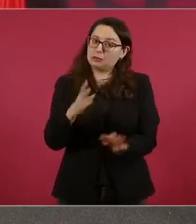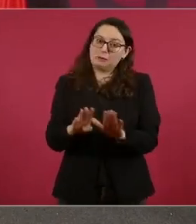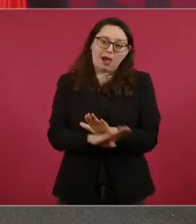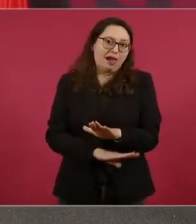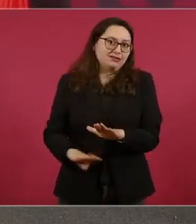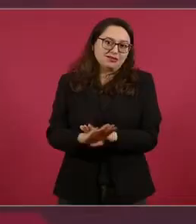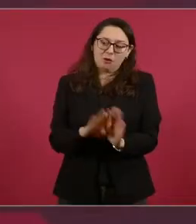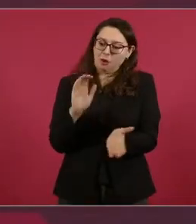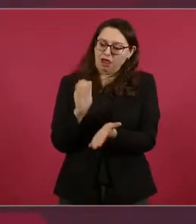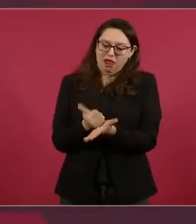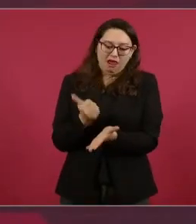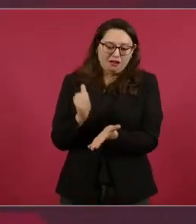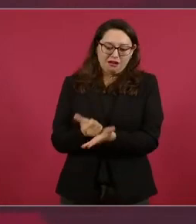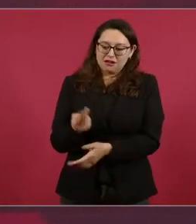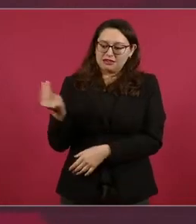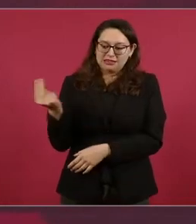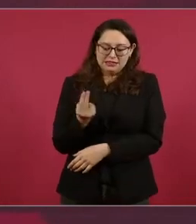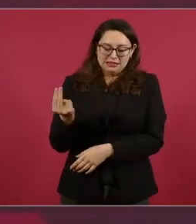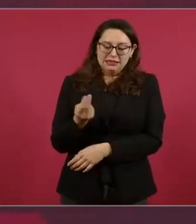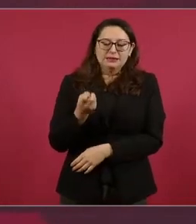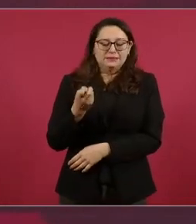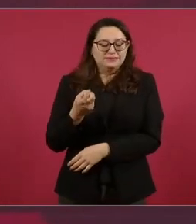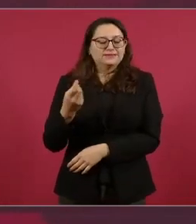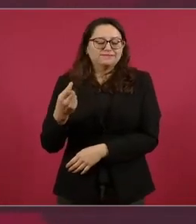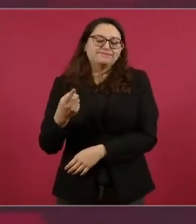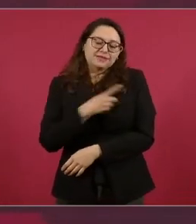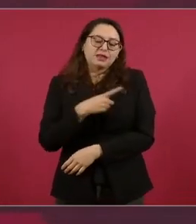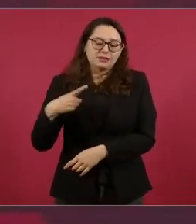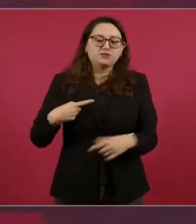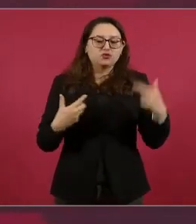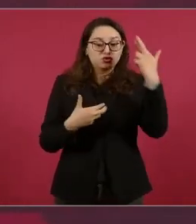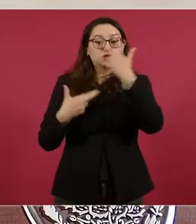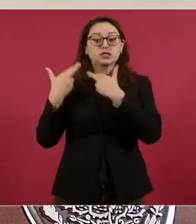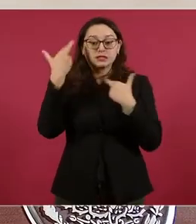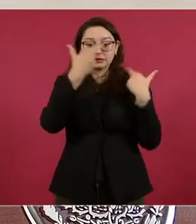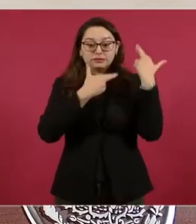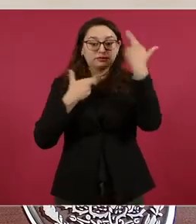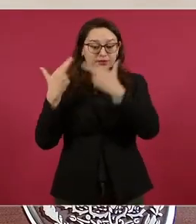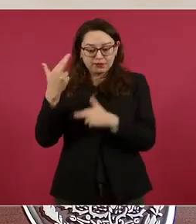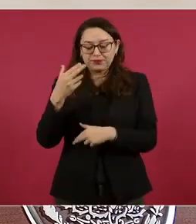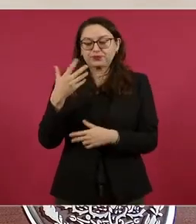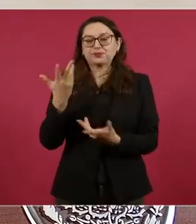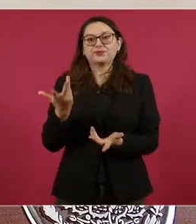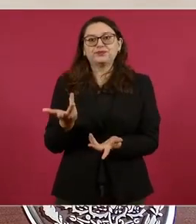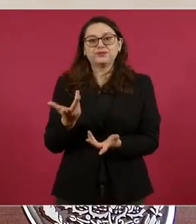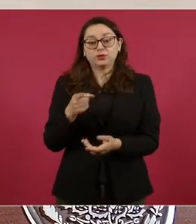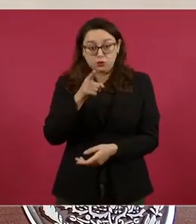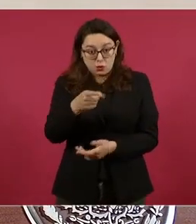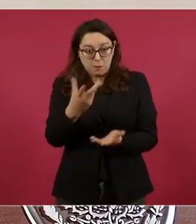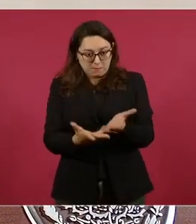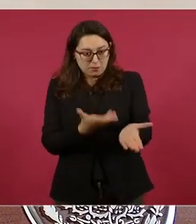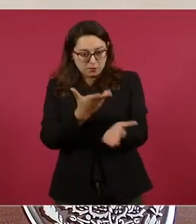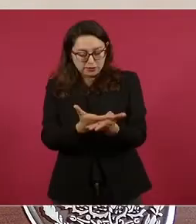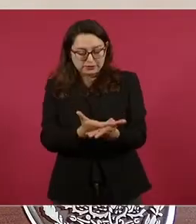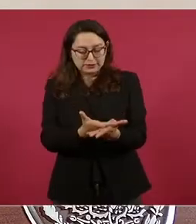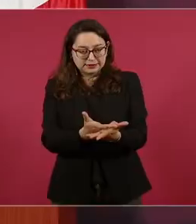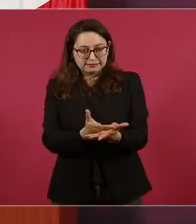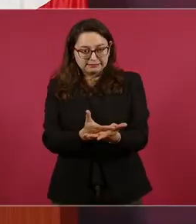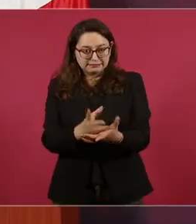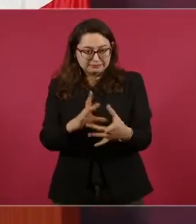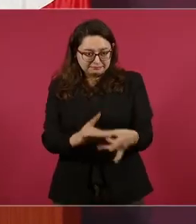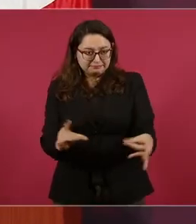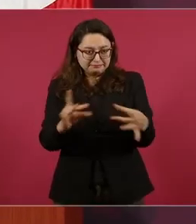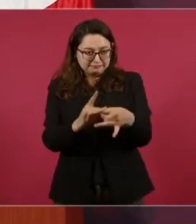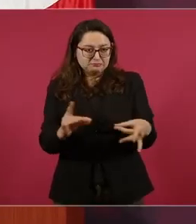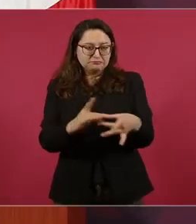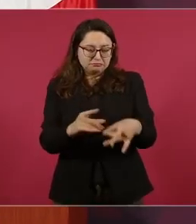a a revisarlo eso sí lo que me estás Este planteando con